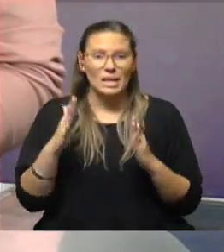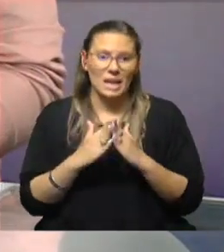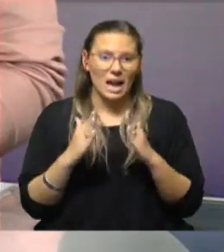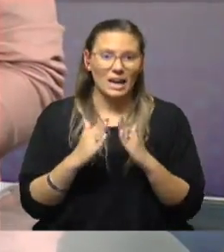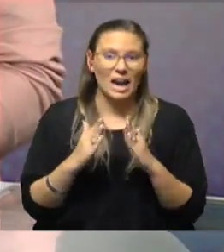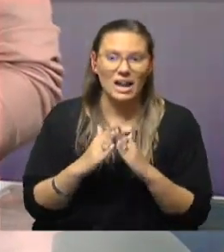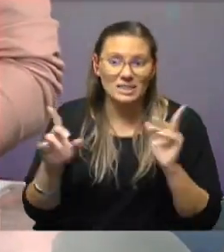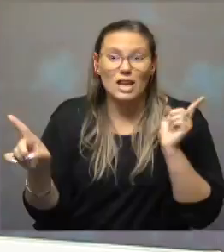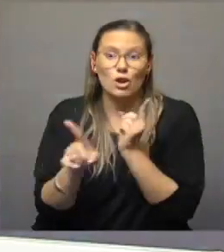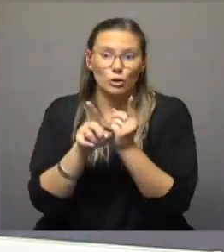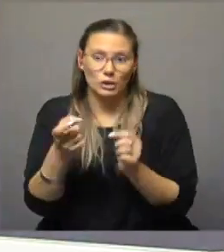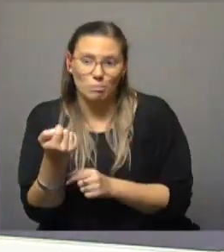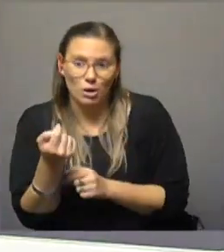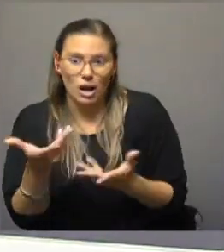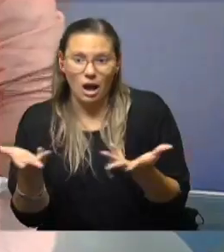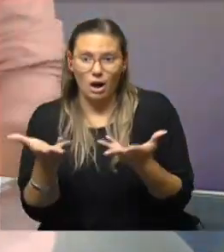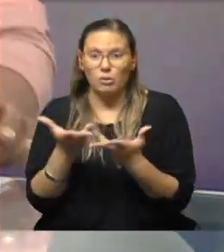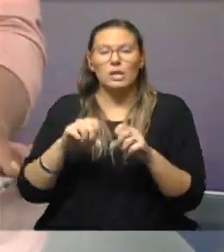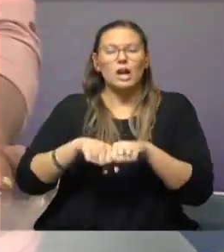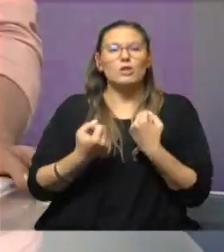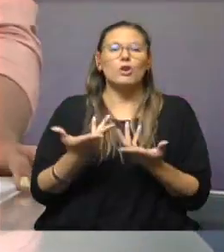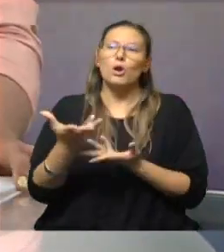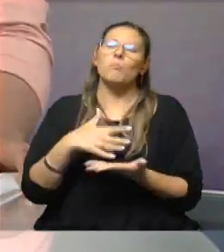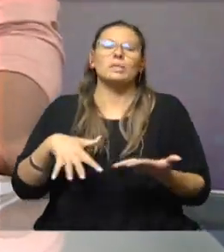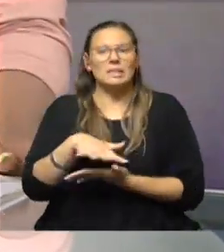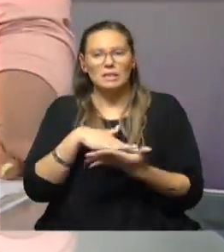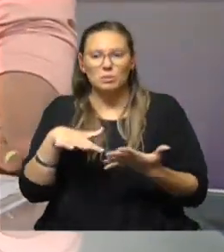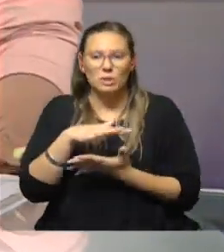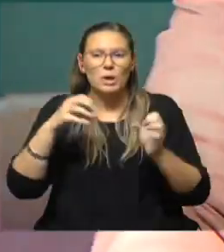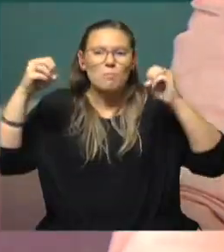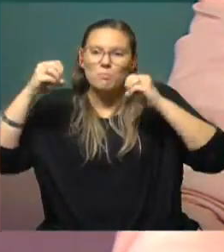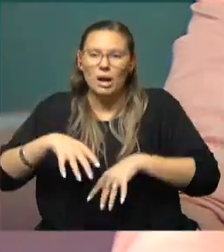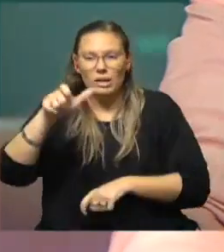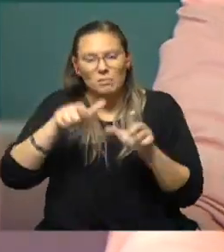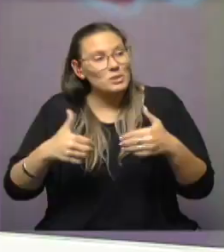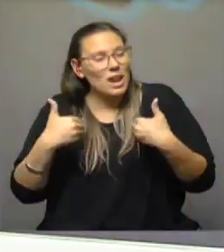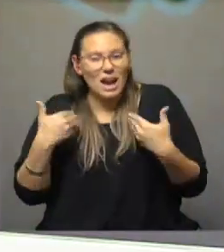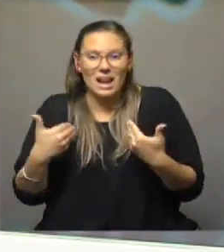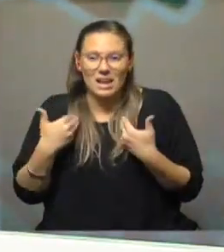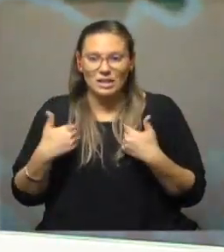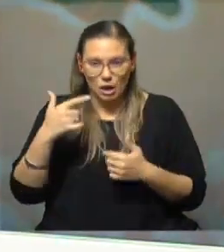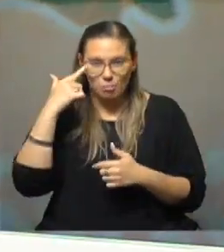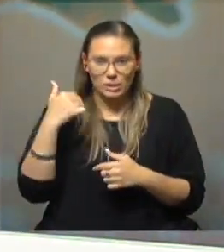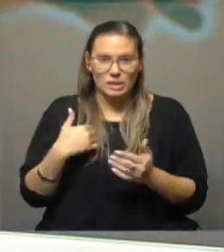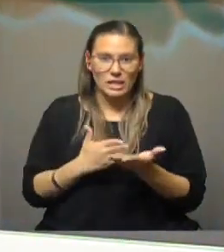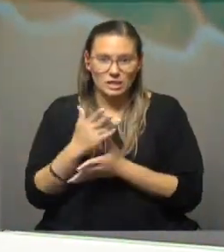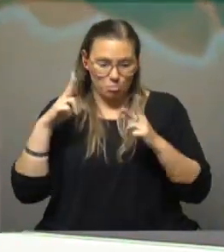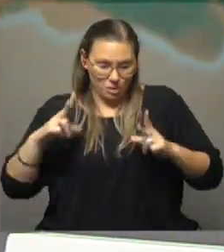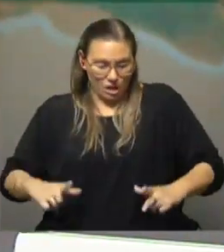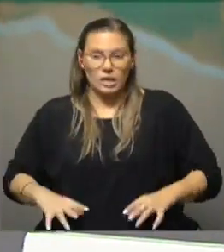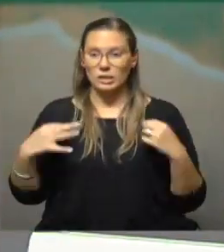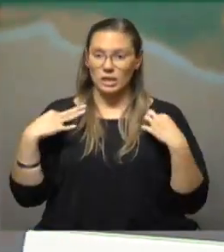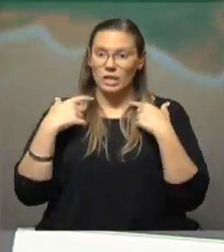recién nos encontramos. No rompas el velo ese que nos hace darle a la gente una alegría. Vos decís que la gente piensa que yo siempre estoy así de